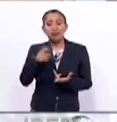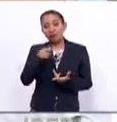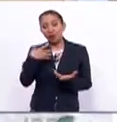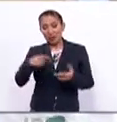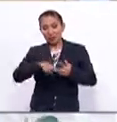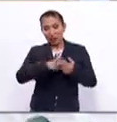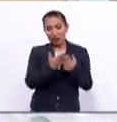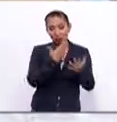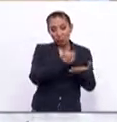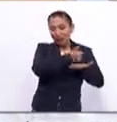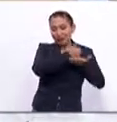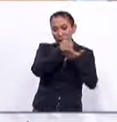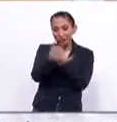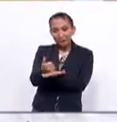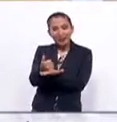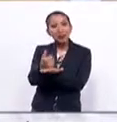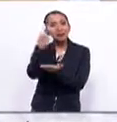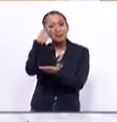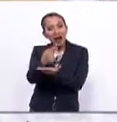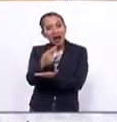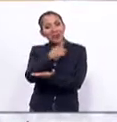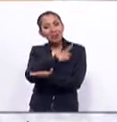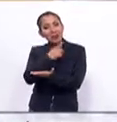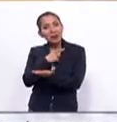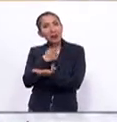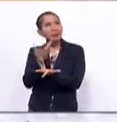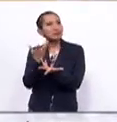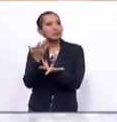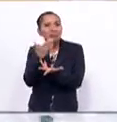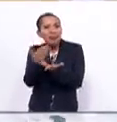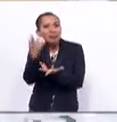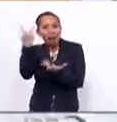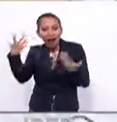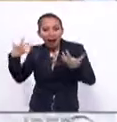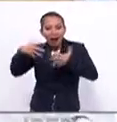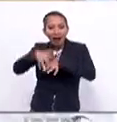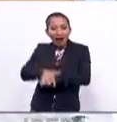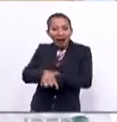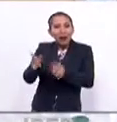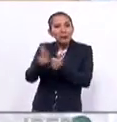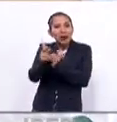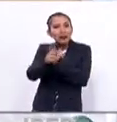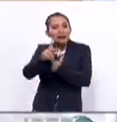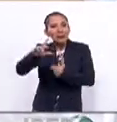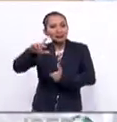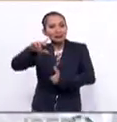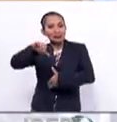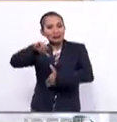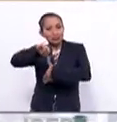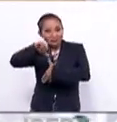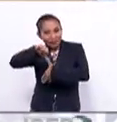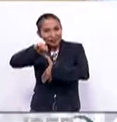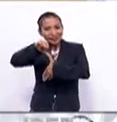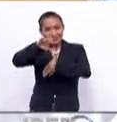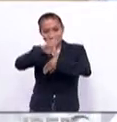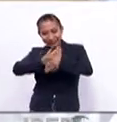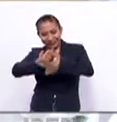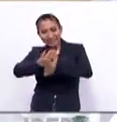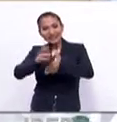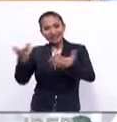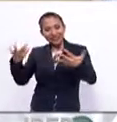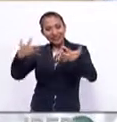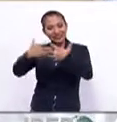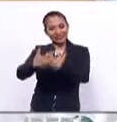Nació como una herramienta que tendría que haber sido para la integración de los países de América del Sur, el proceso